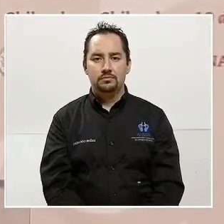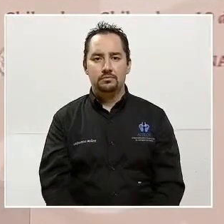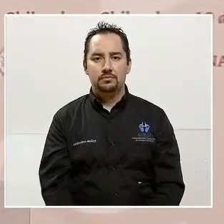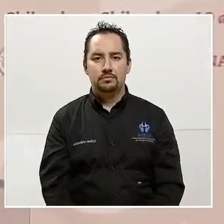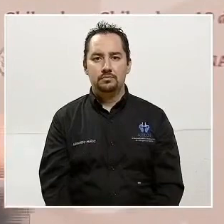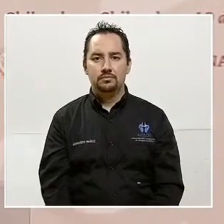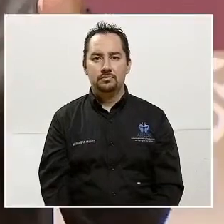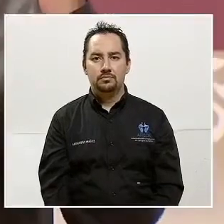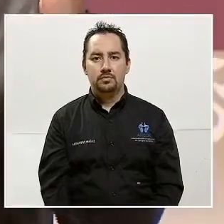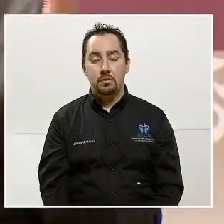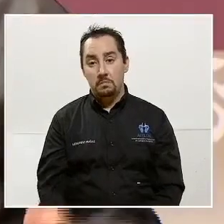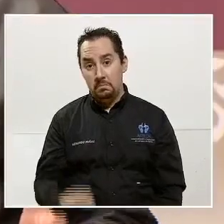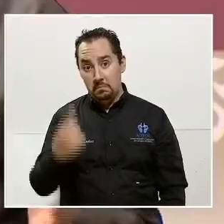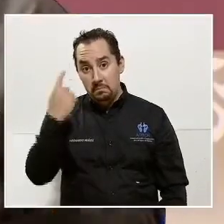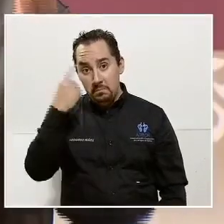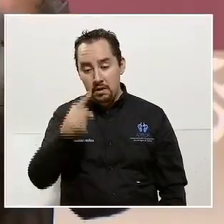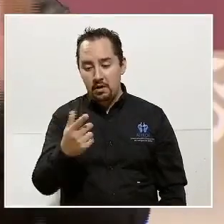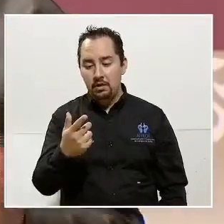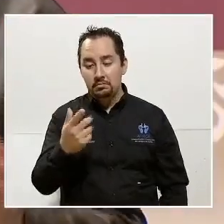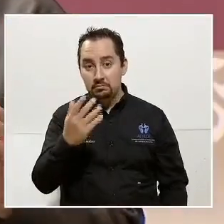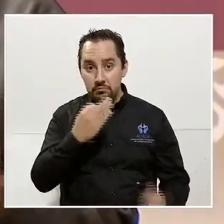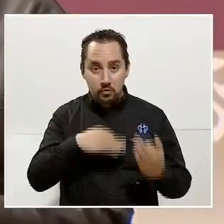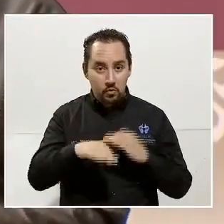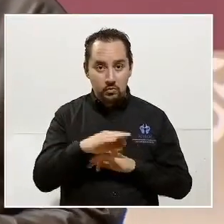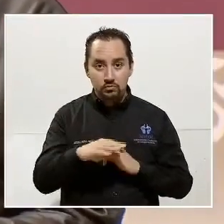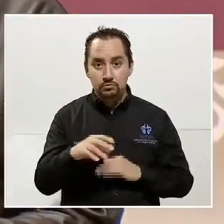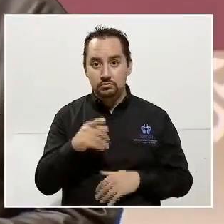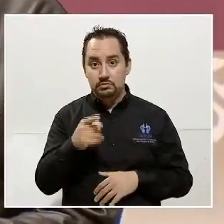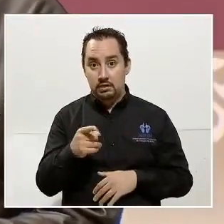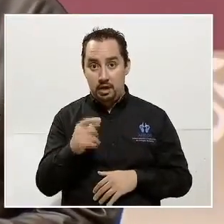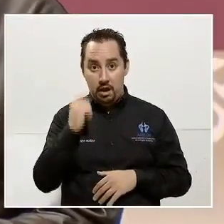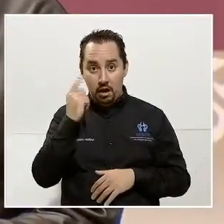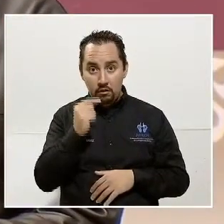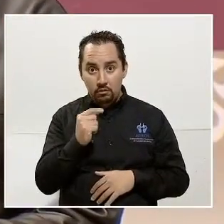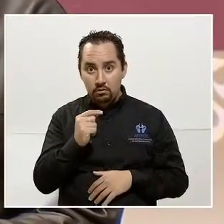Para que nadie se atreviera